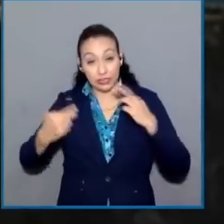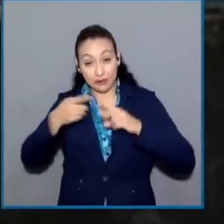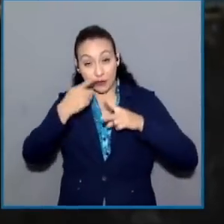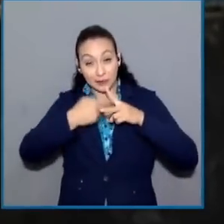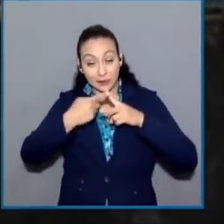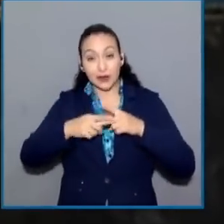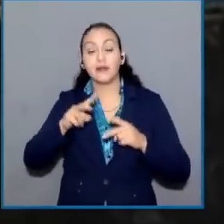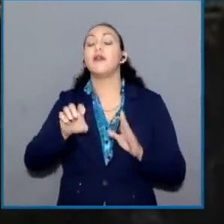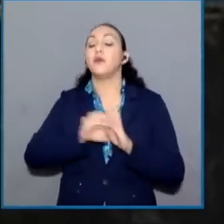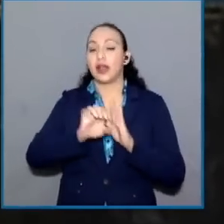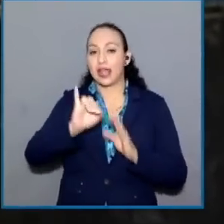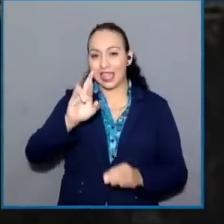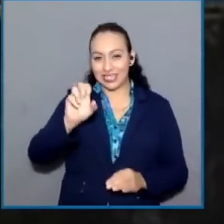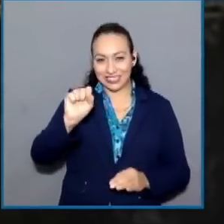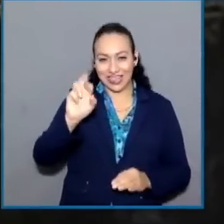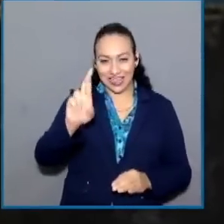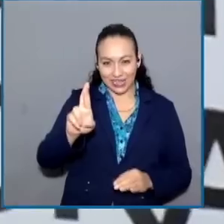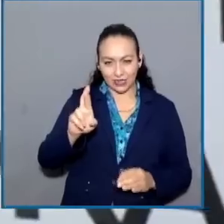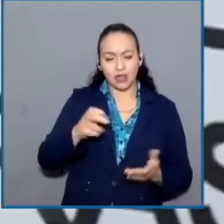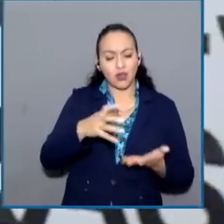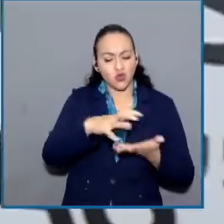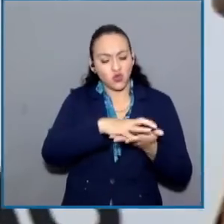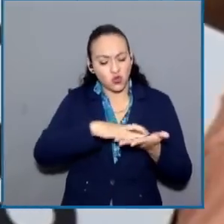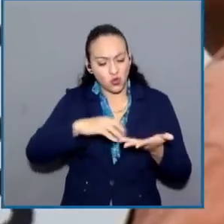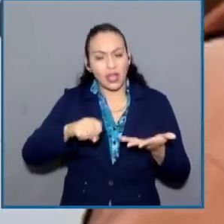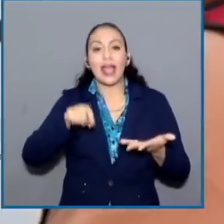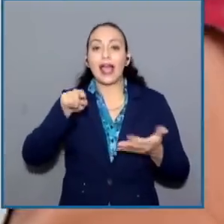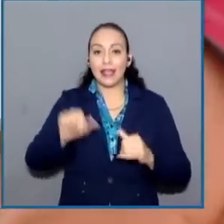renta se encargará la entidad empleadora.